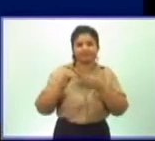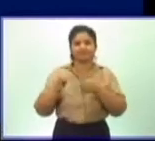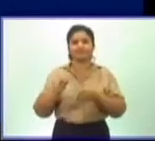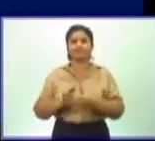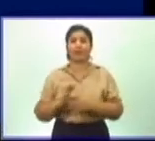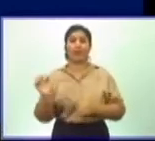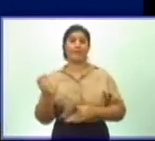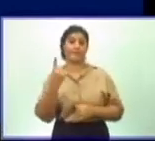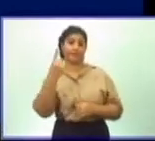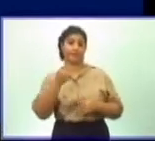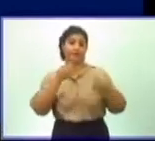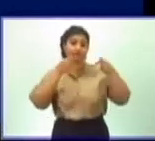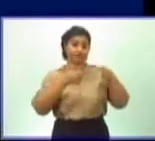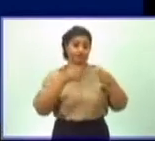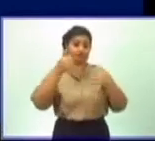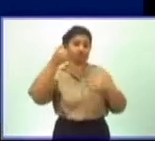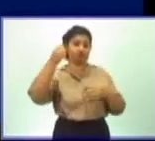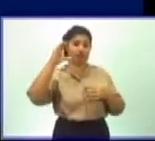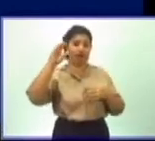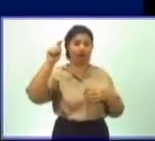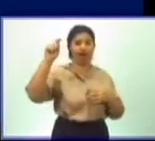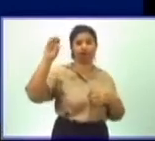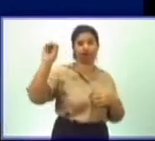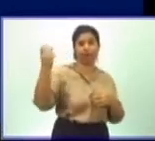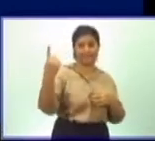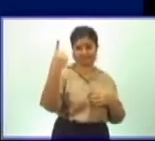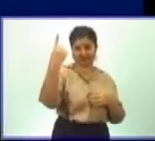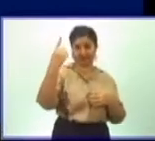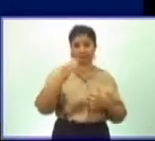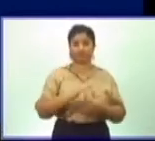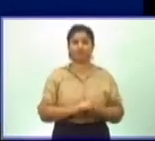acto primero, el nudo